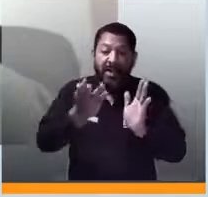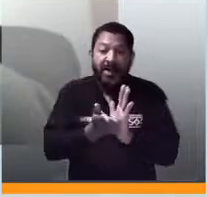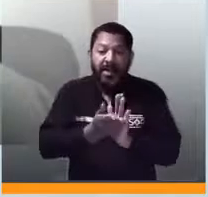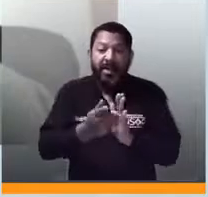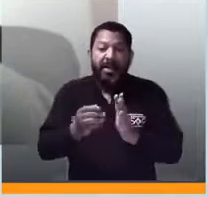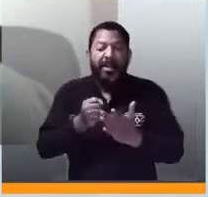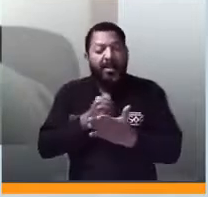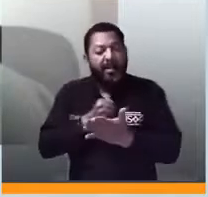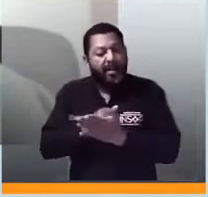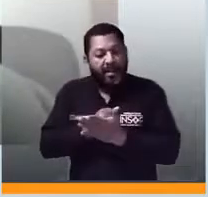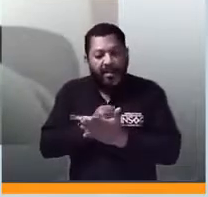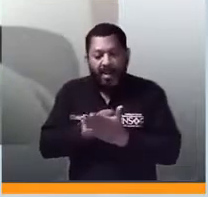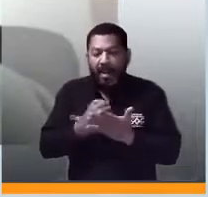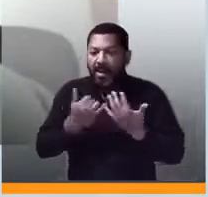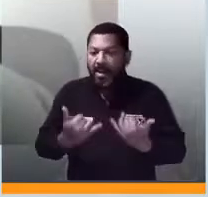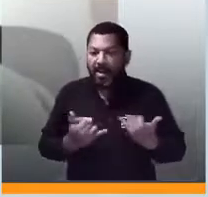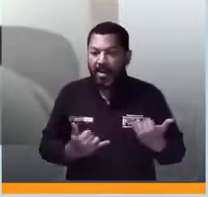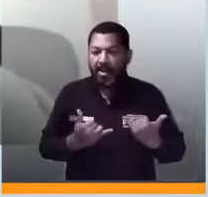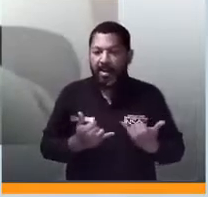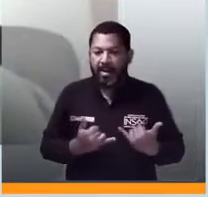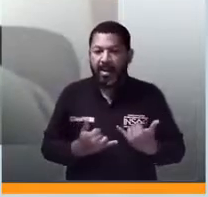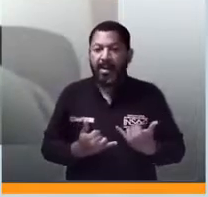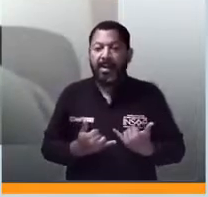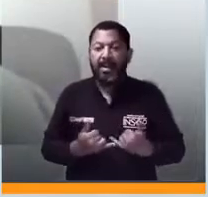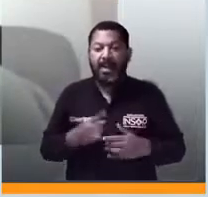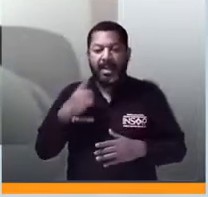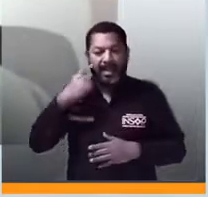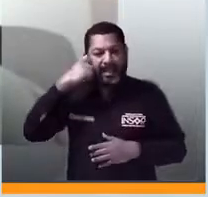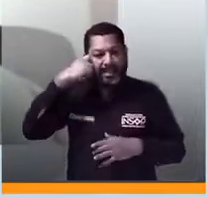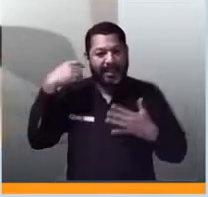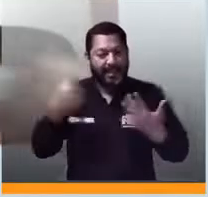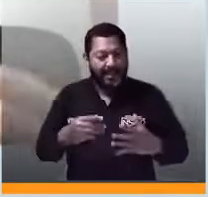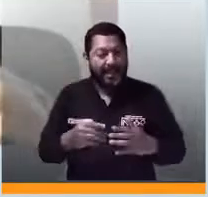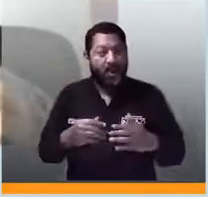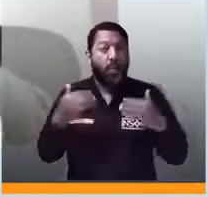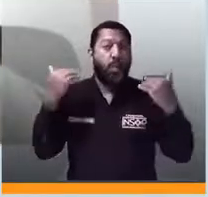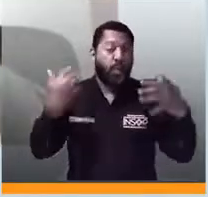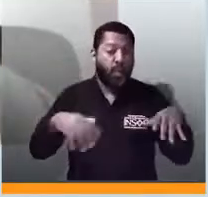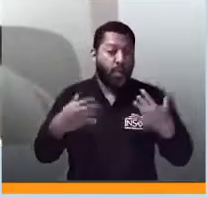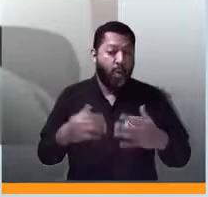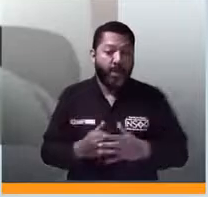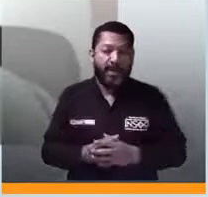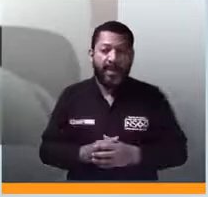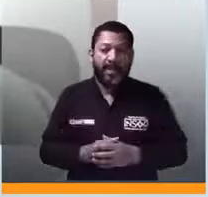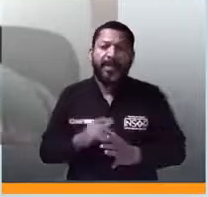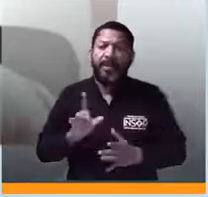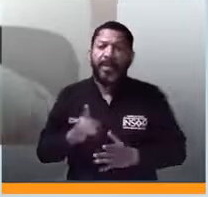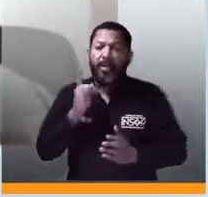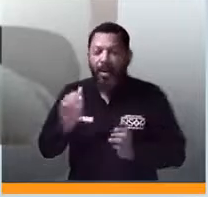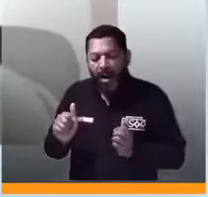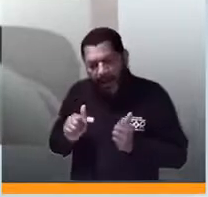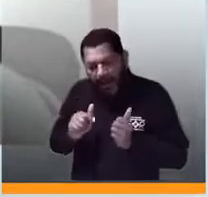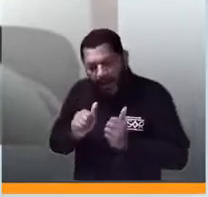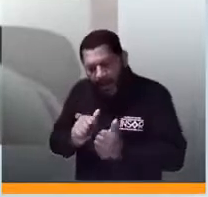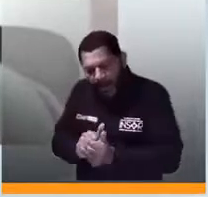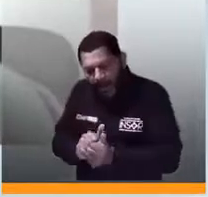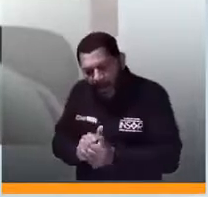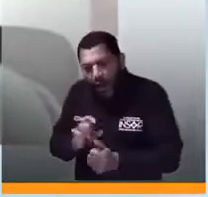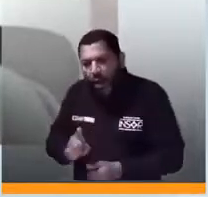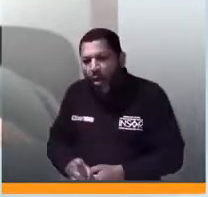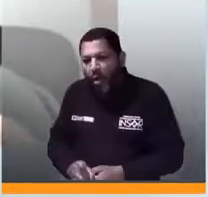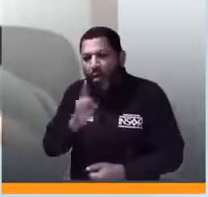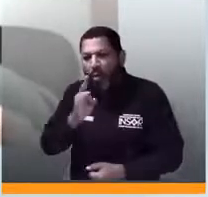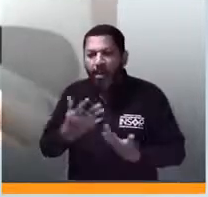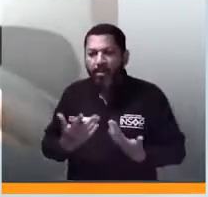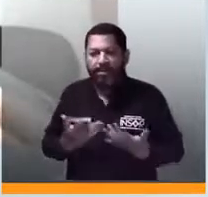quisiera insistir en este momento en que ese es un desafío muy grande para nosotros. ¿Cómo les acompañamos? ¿Cómo les ayudamos